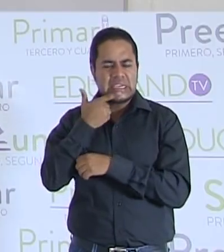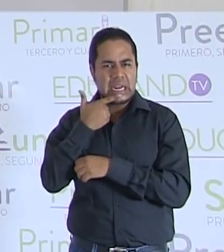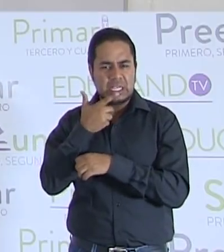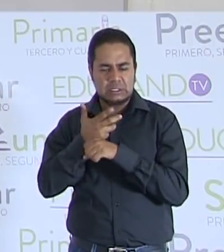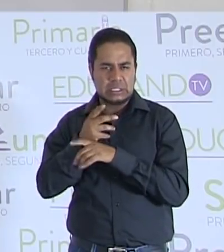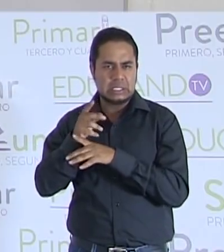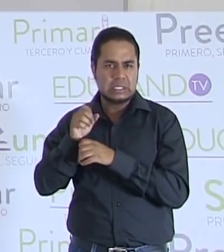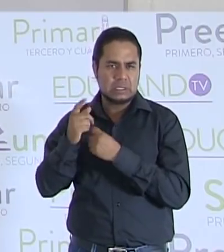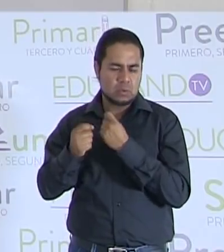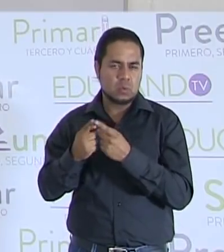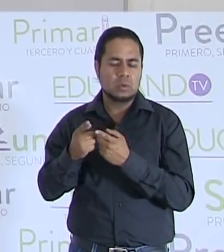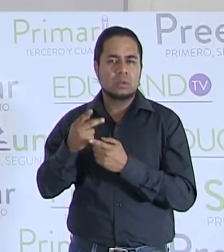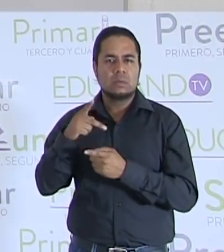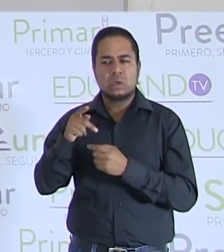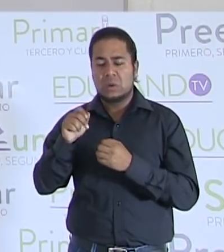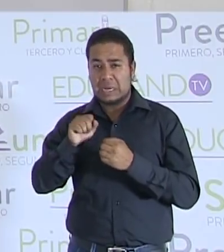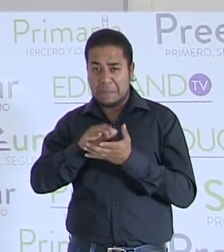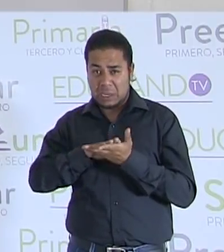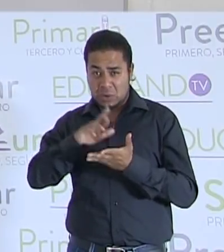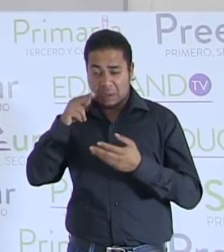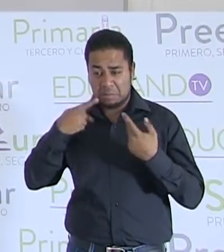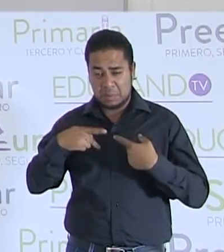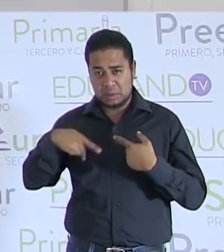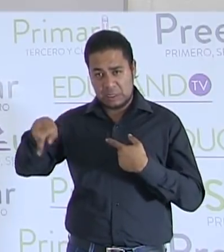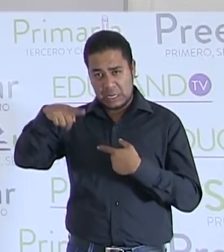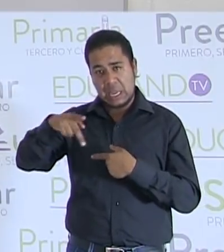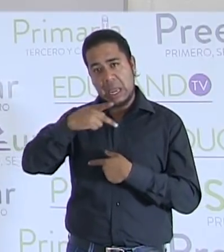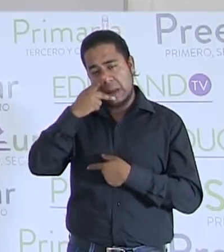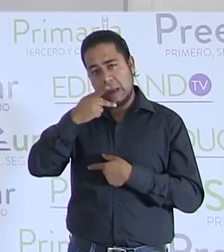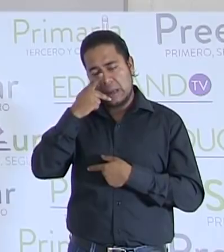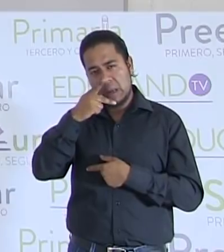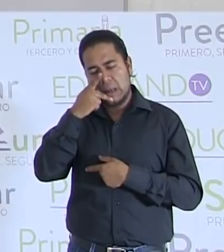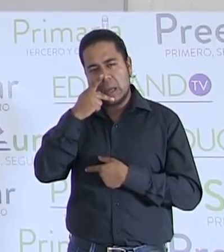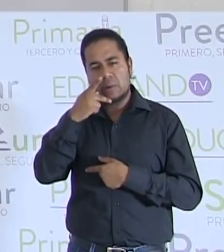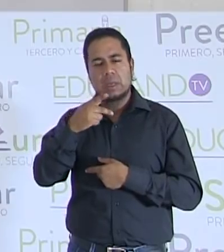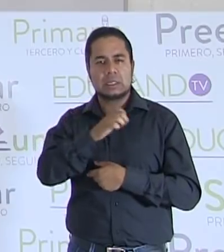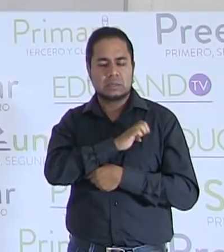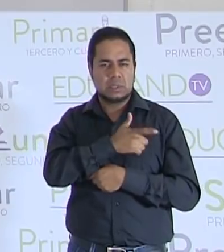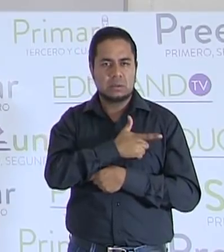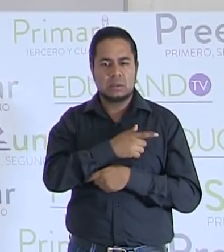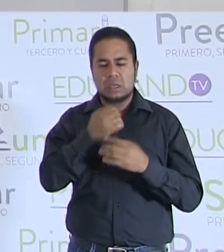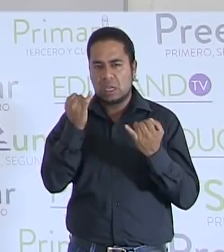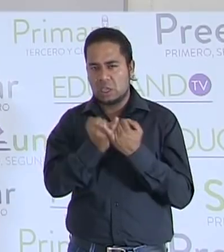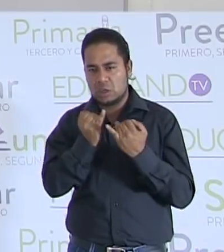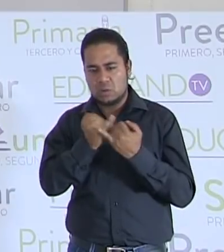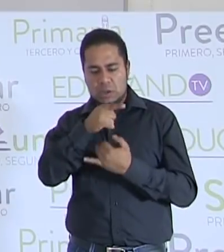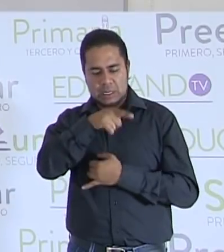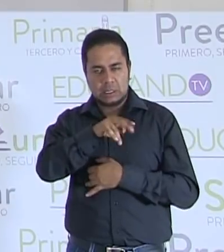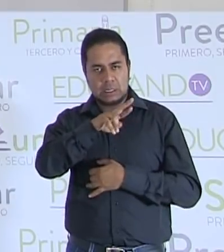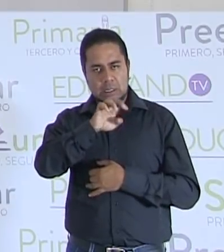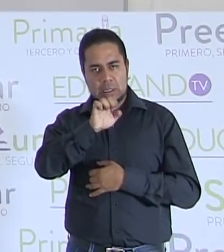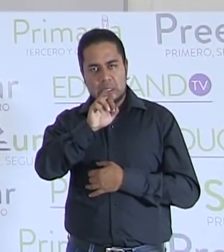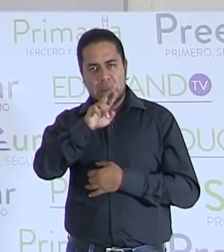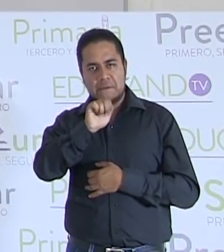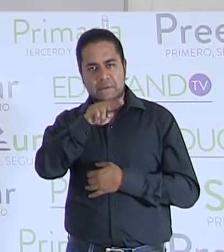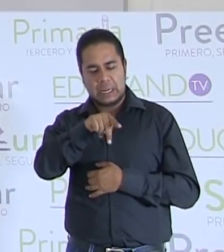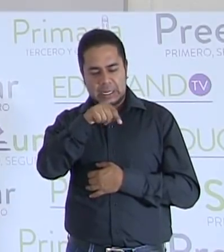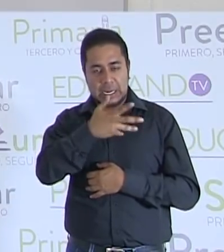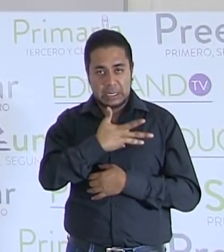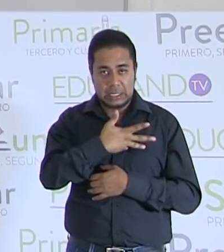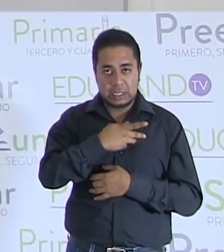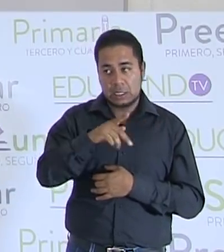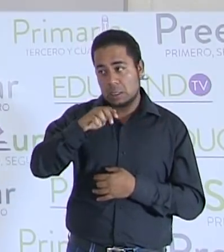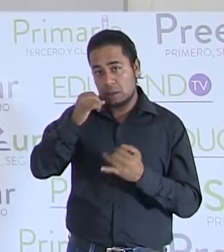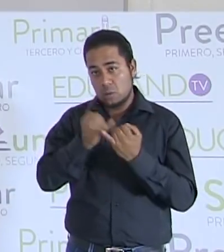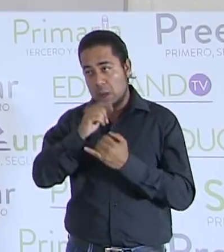habla español. Y muchos de los refranes que están en este país también están en México. Pero hay